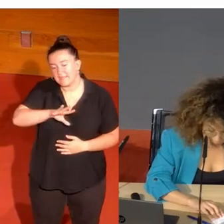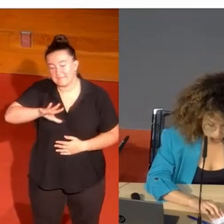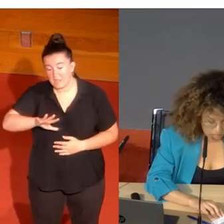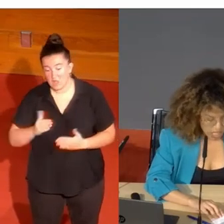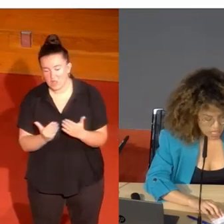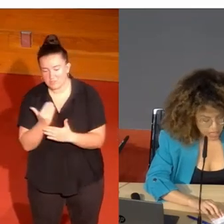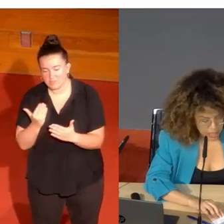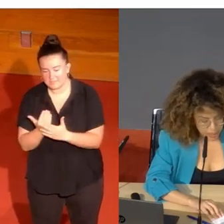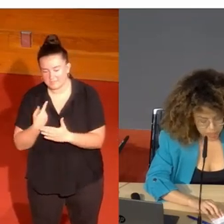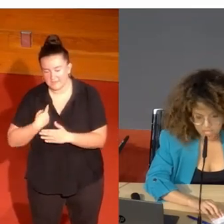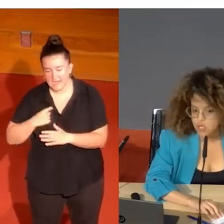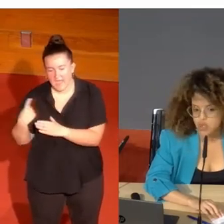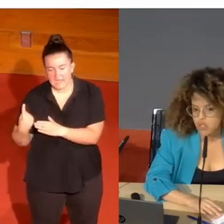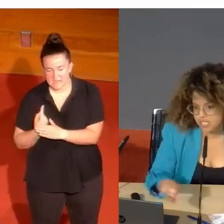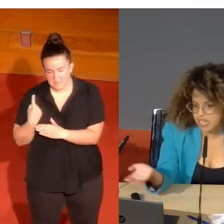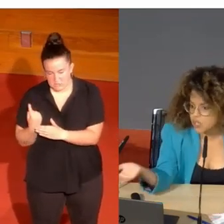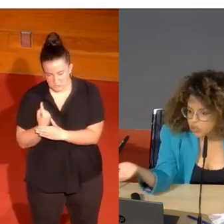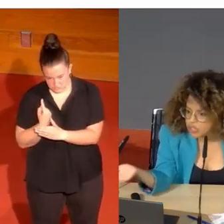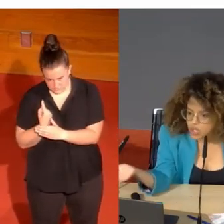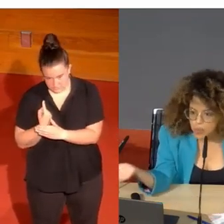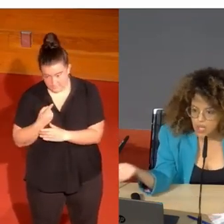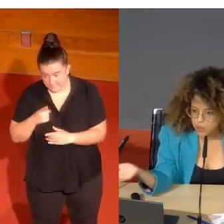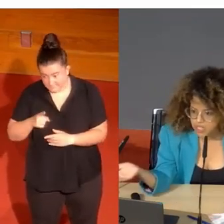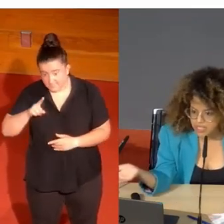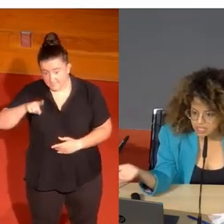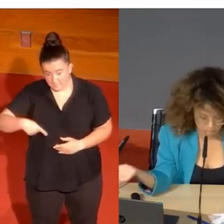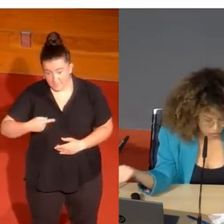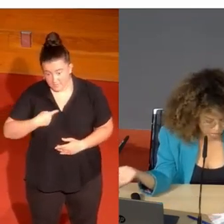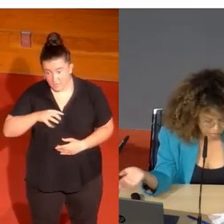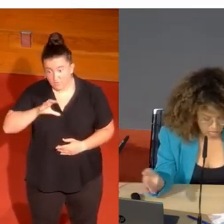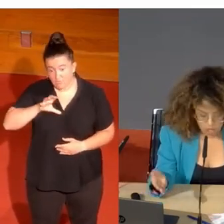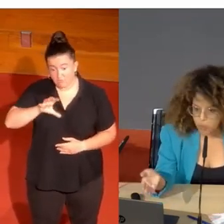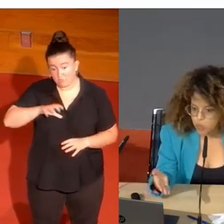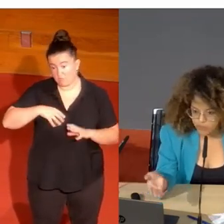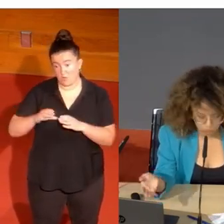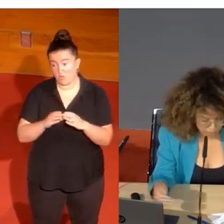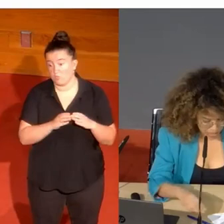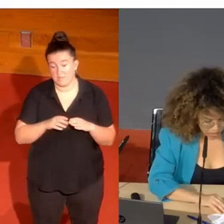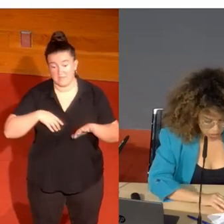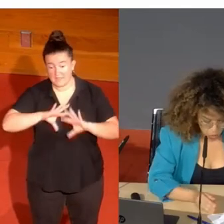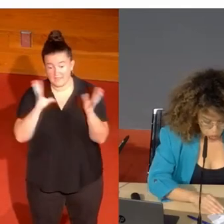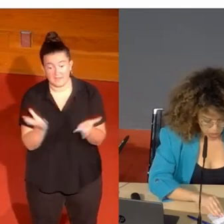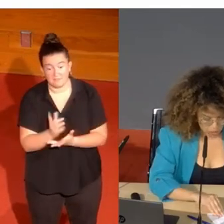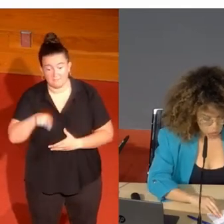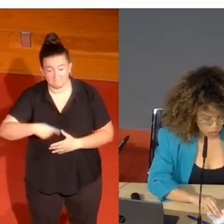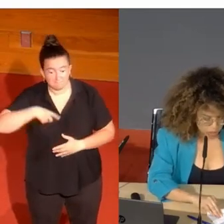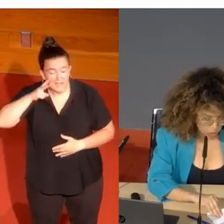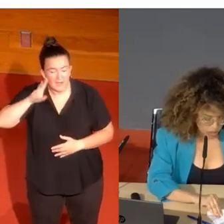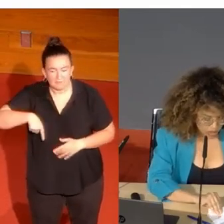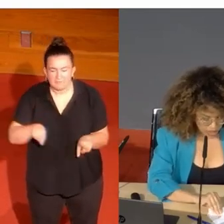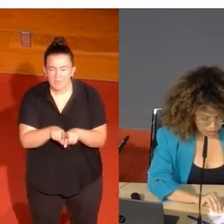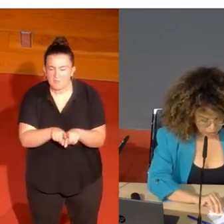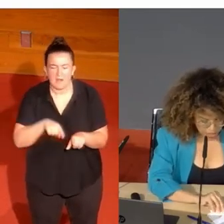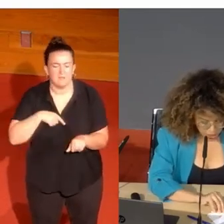aislamiento eh Y eso está reconocido por la comunidad internacional como una forma de de tortura no su